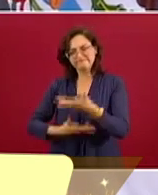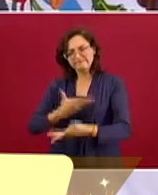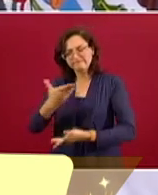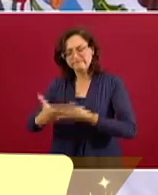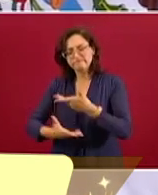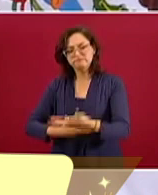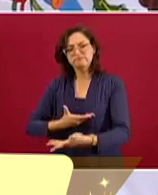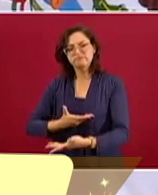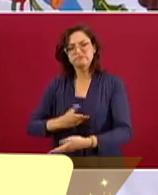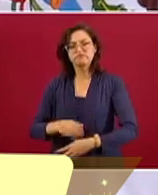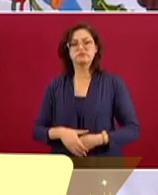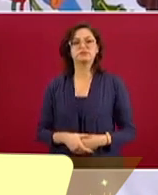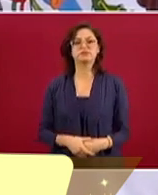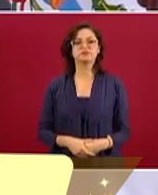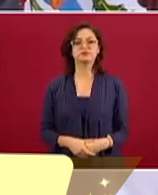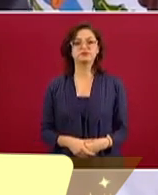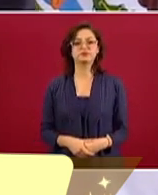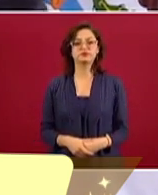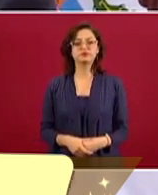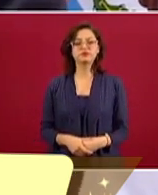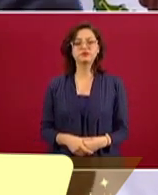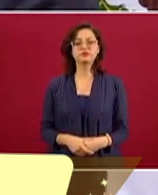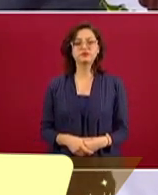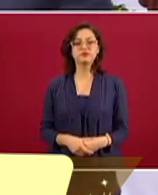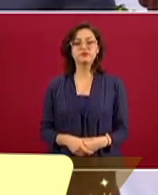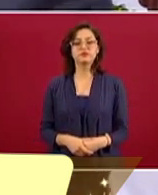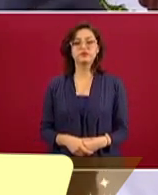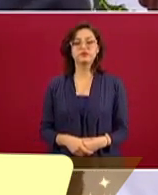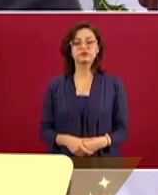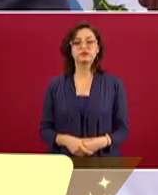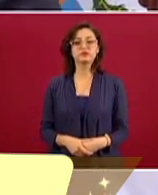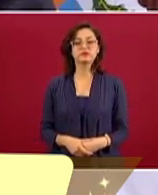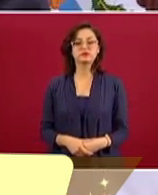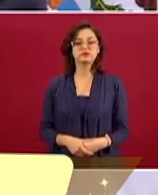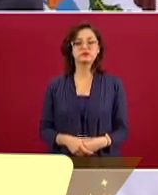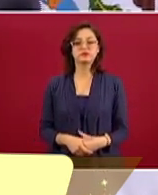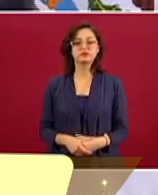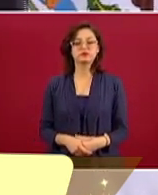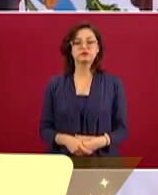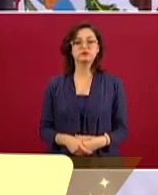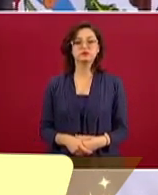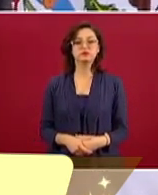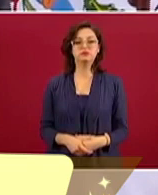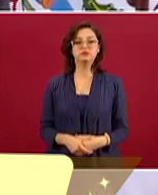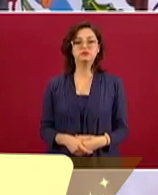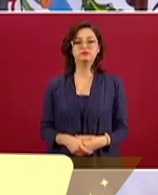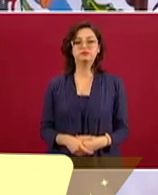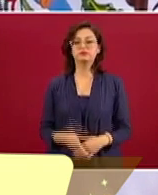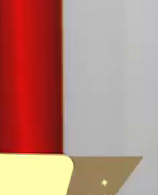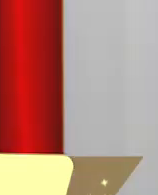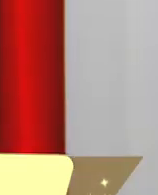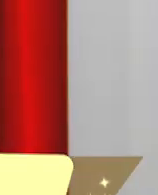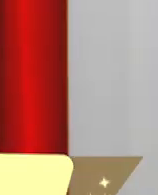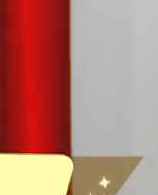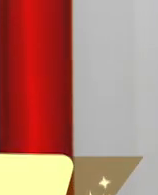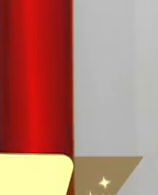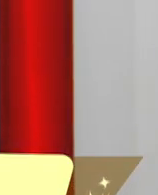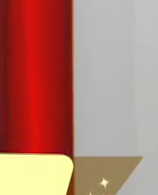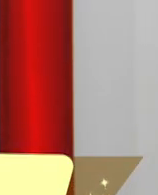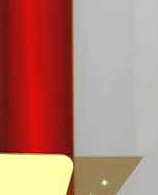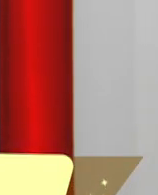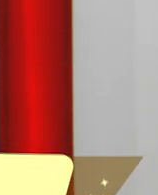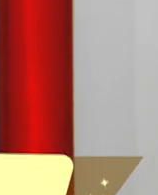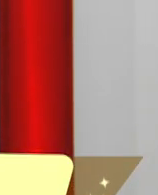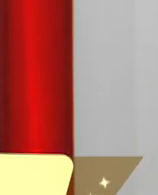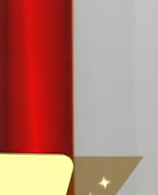gobierno el impuesto al valor agregado ese 16 por ciento que podrían recuperar otra de las buenas noticias es que se otorgarán 2 millones